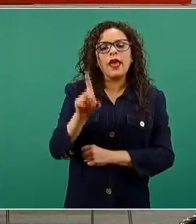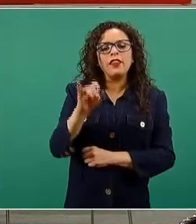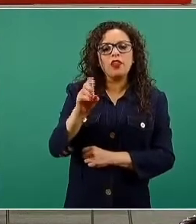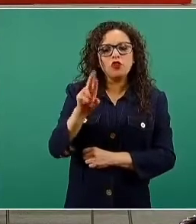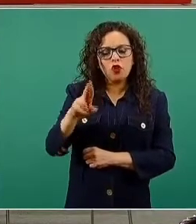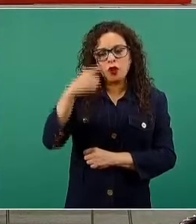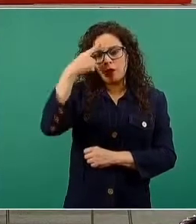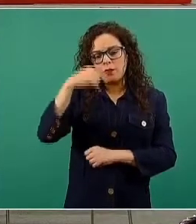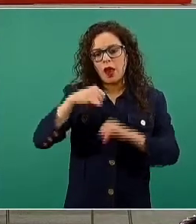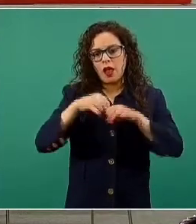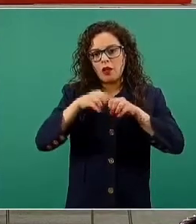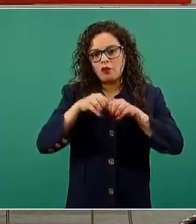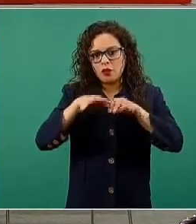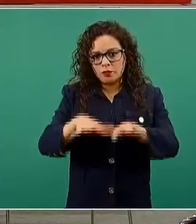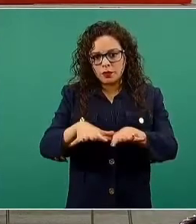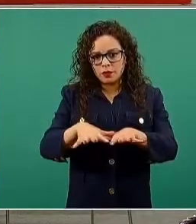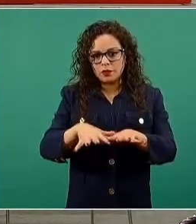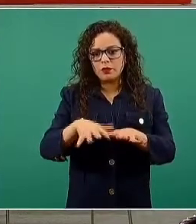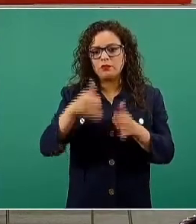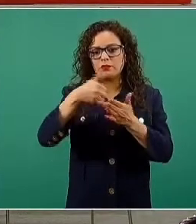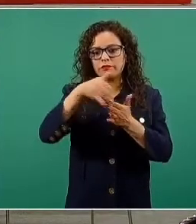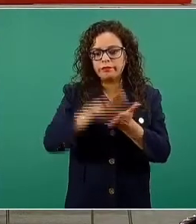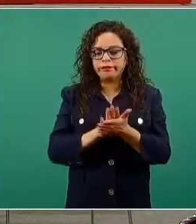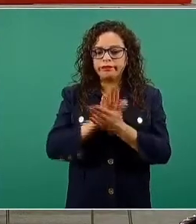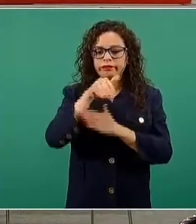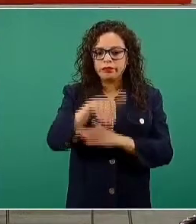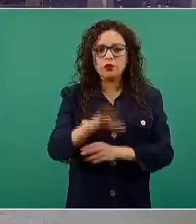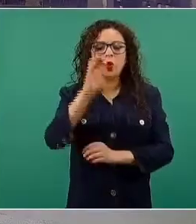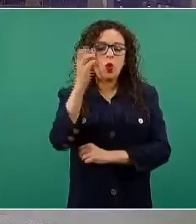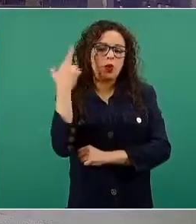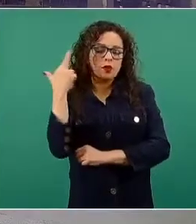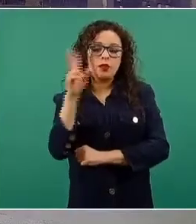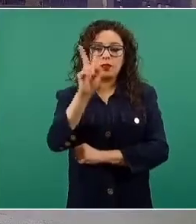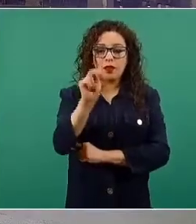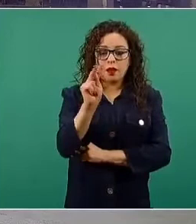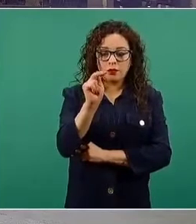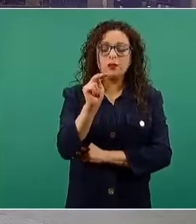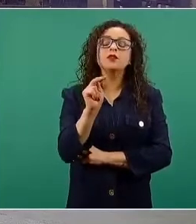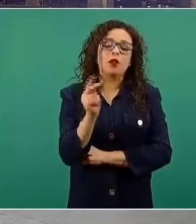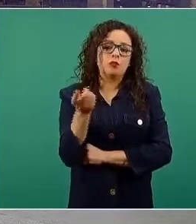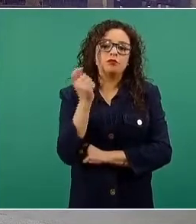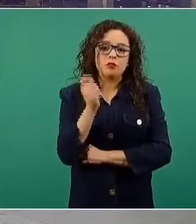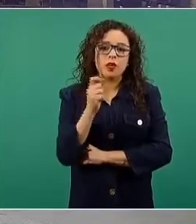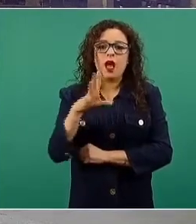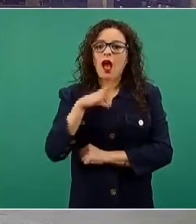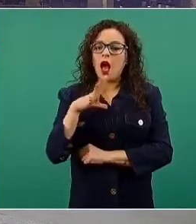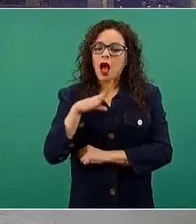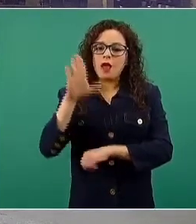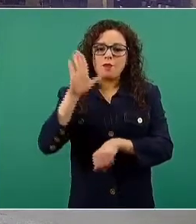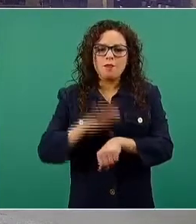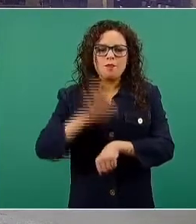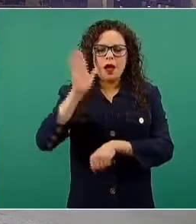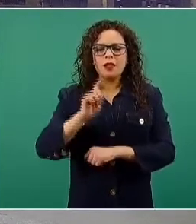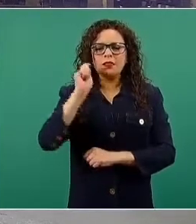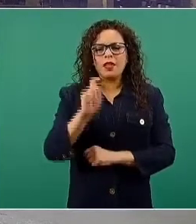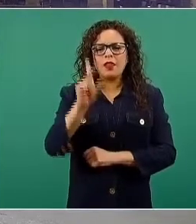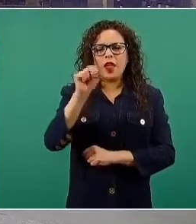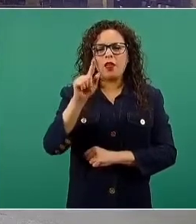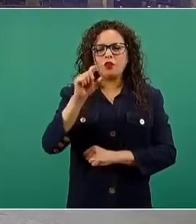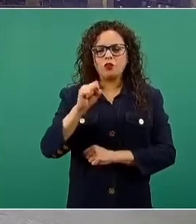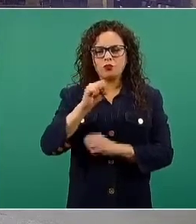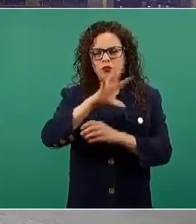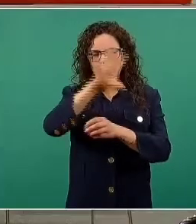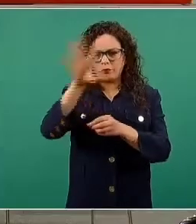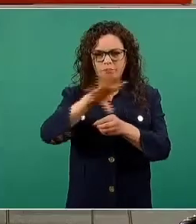de medios de información, impresos, en radio, en televisión, que existe una amplia colección de datos abiertos. Estos